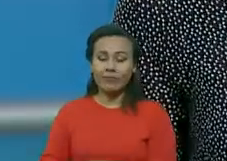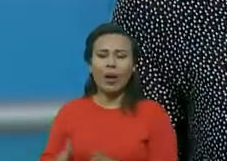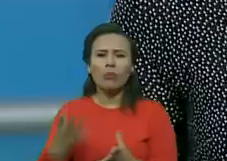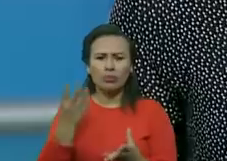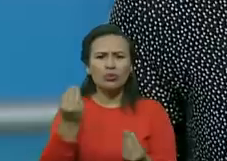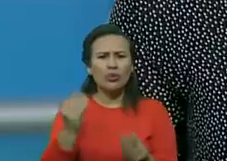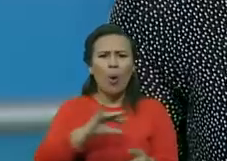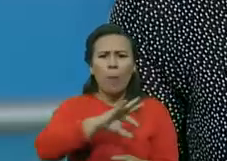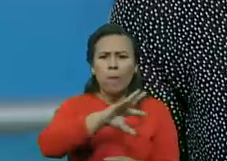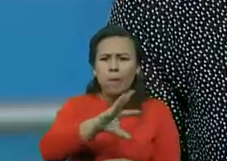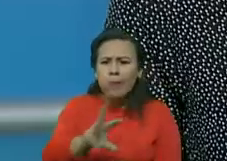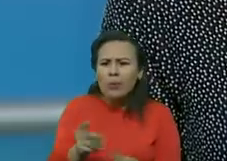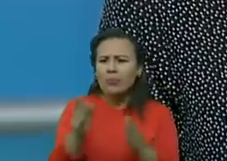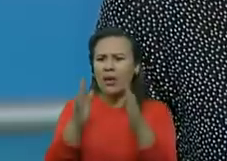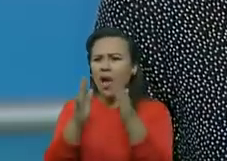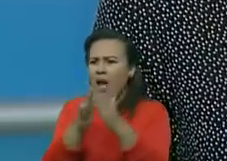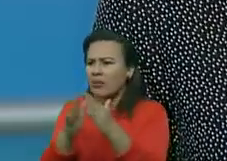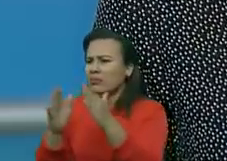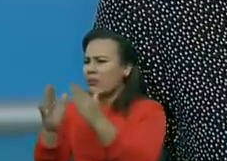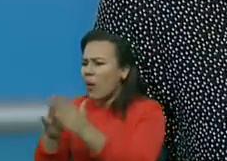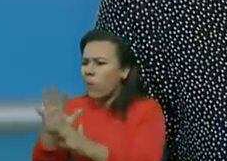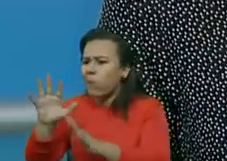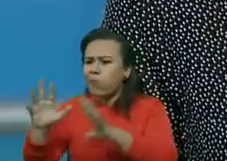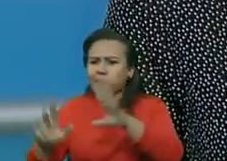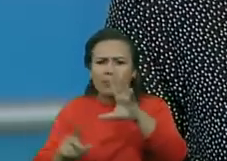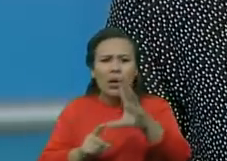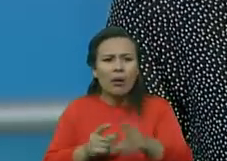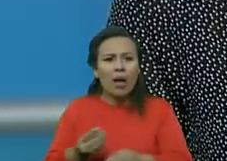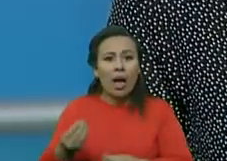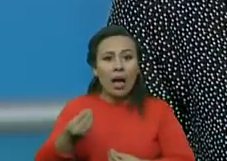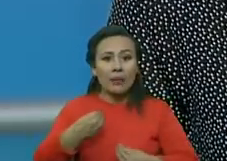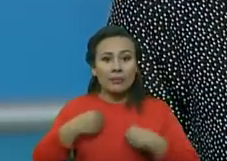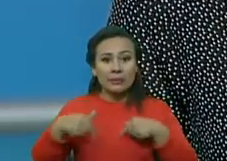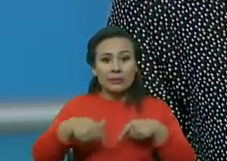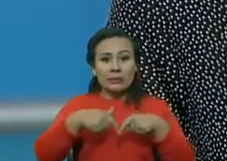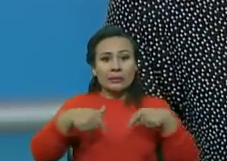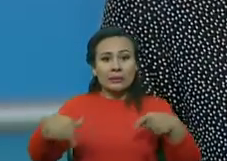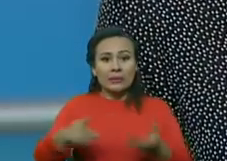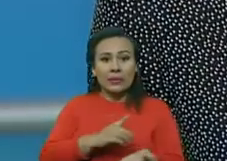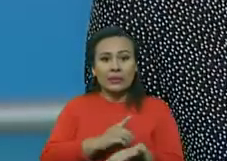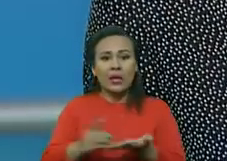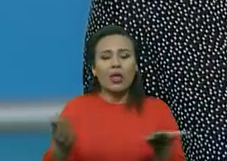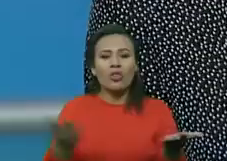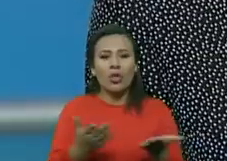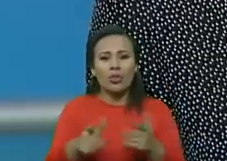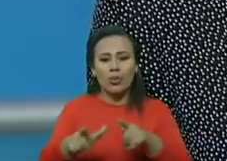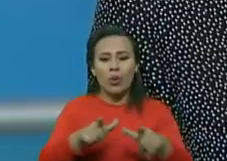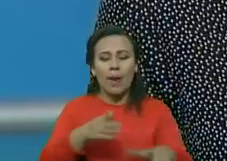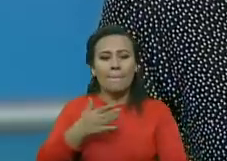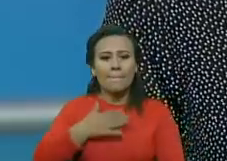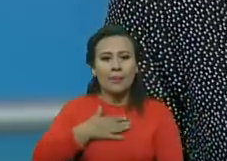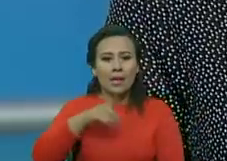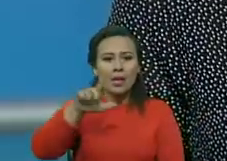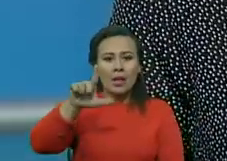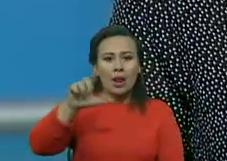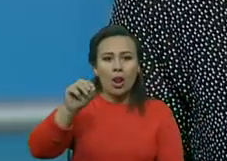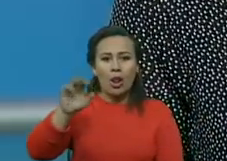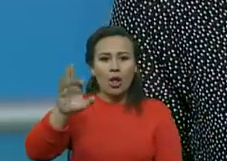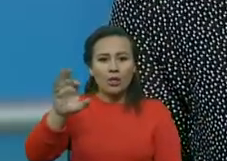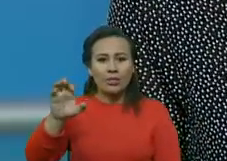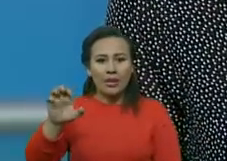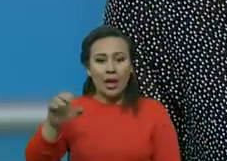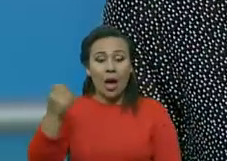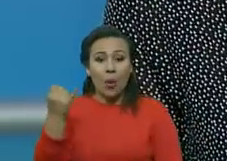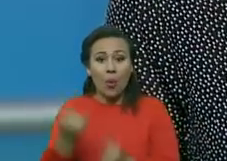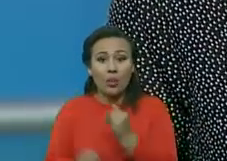Varios robos a viviendas se han registrado durante las últimas semanas en el sector de Milote, al noroeste de Guayaquil. El último